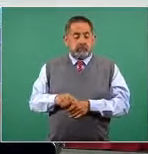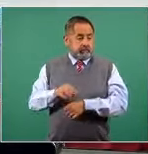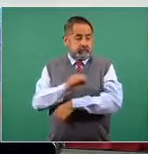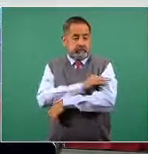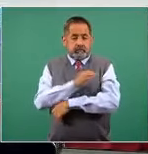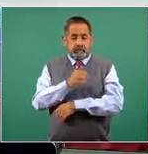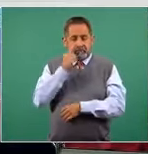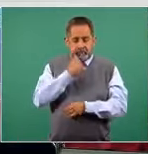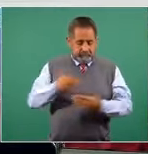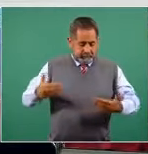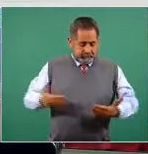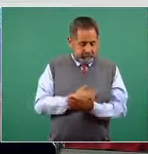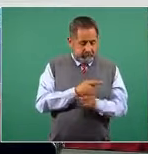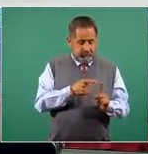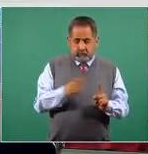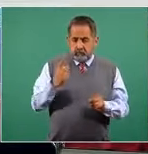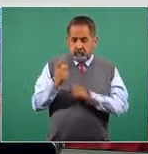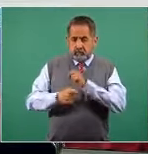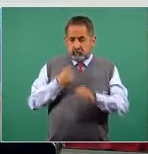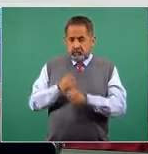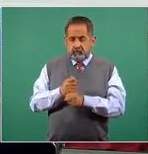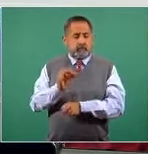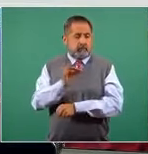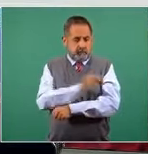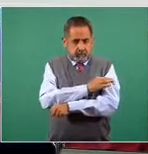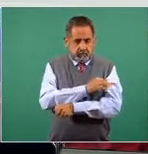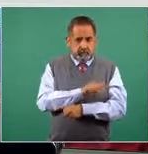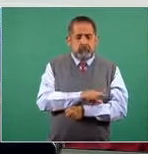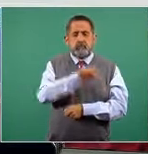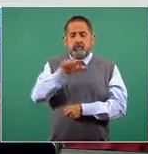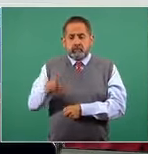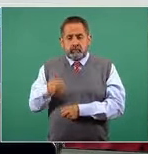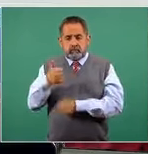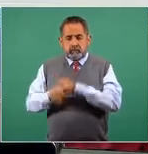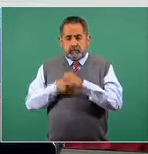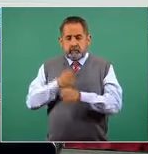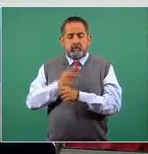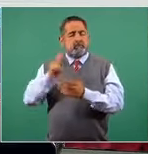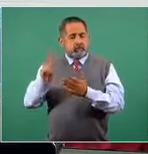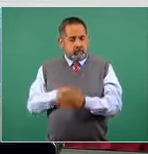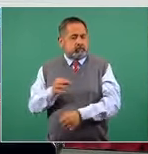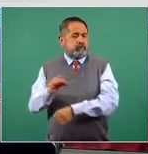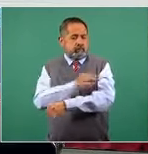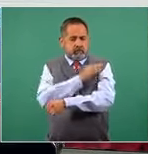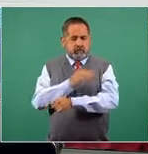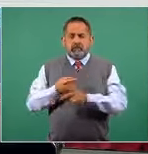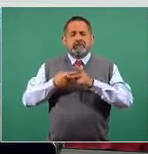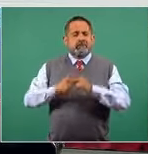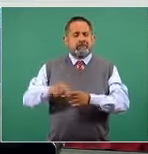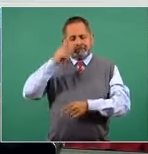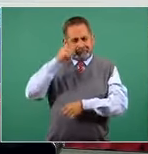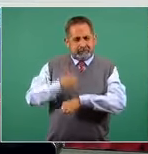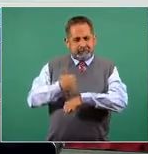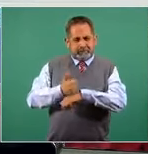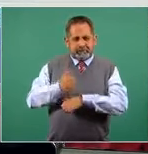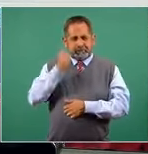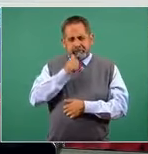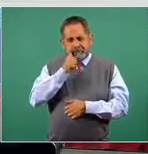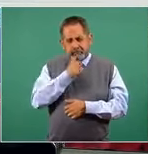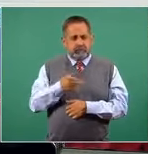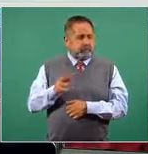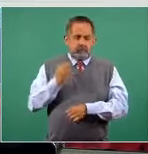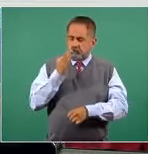pone al año de vida y hay un refuerzo a los 6 años de vida, cuando se entra a la primaria. Esa es la rutina. Pero esta